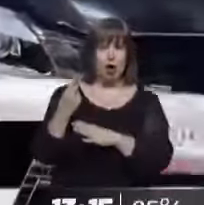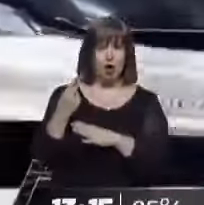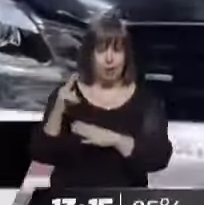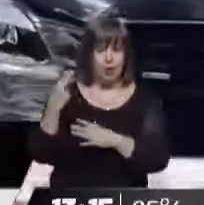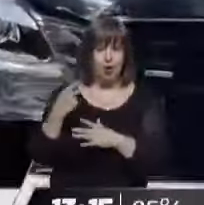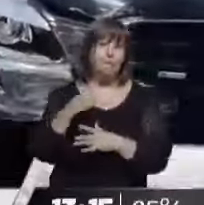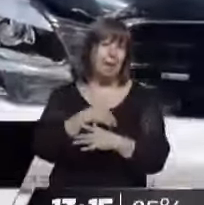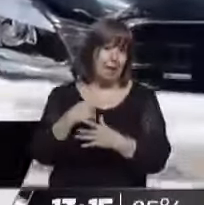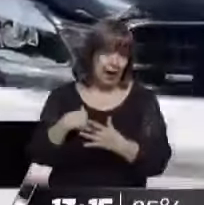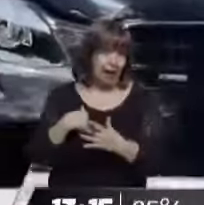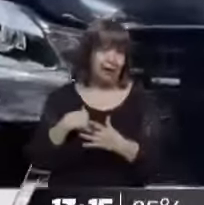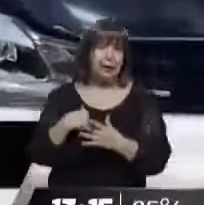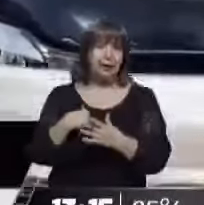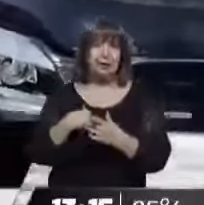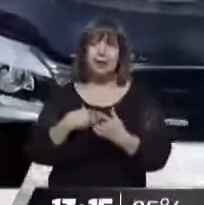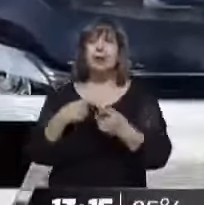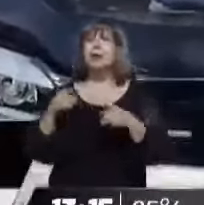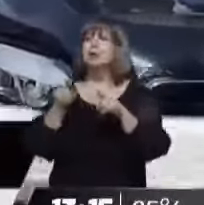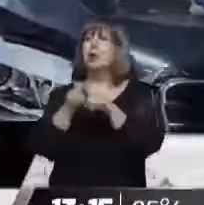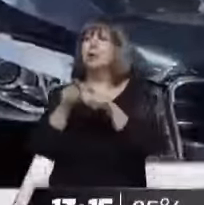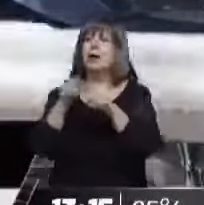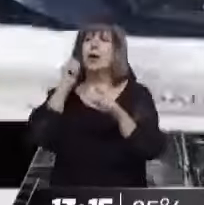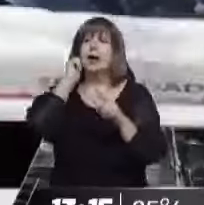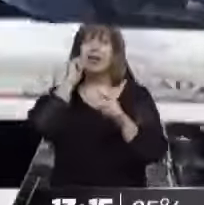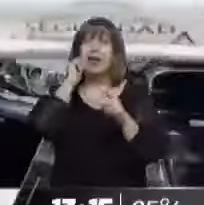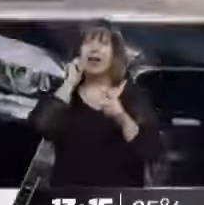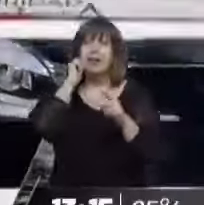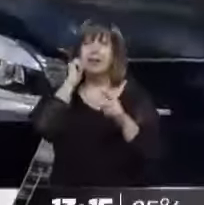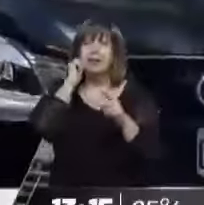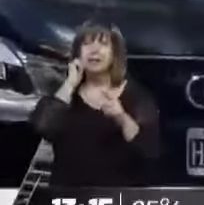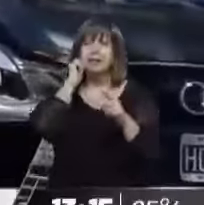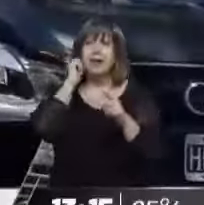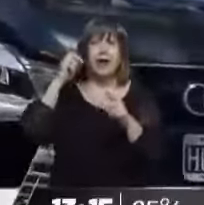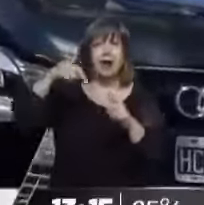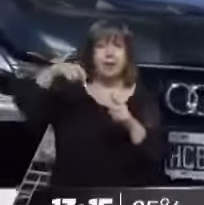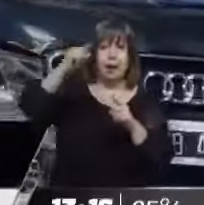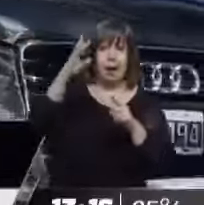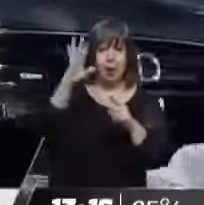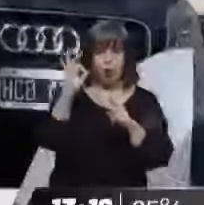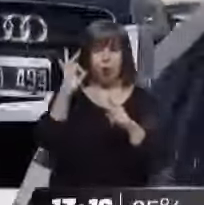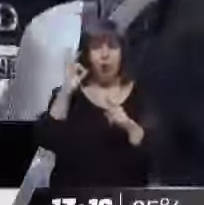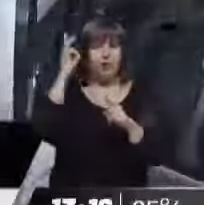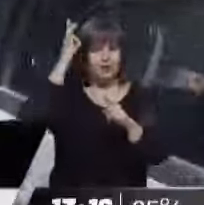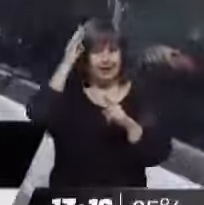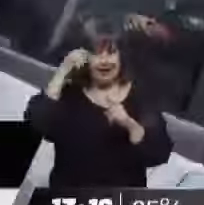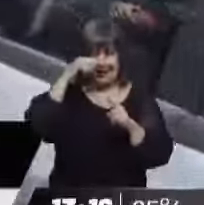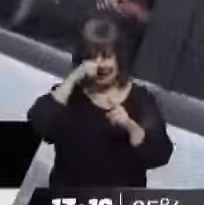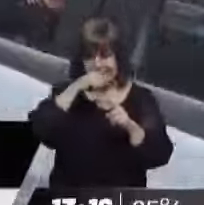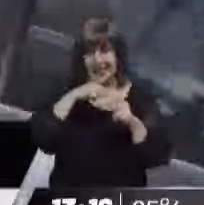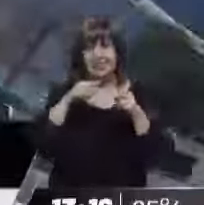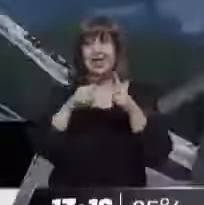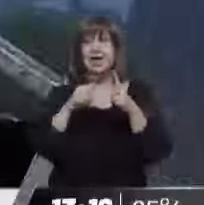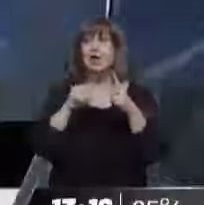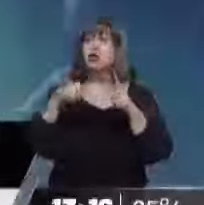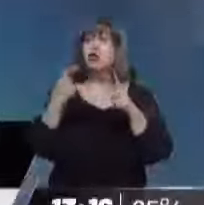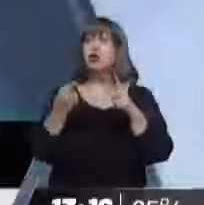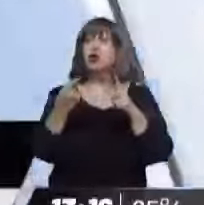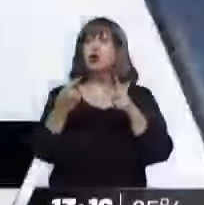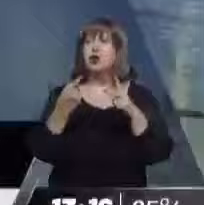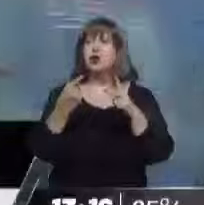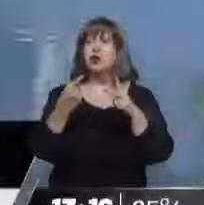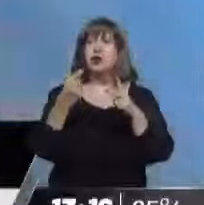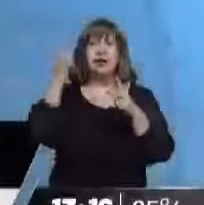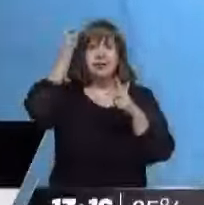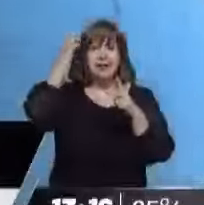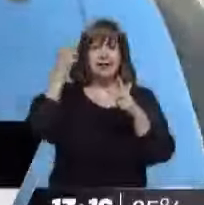Marcela? Nada. ¿Tus hermanos qué edad tienen? Mira, el Pablo tiene 37 años. ¿Y el otro? El otro